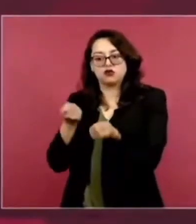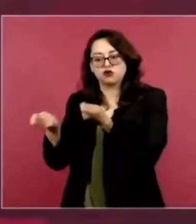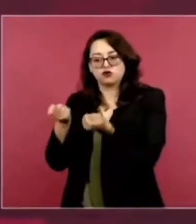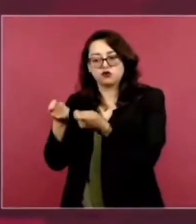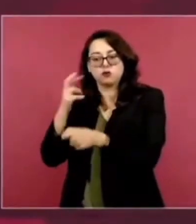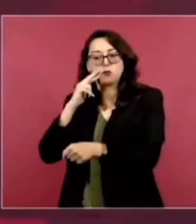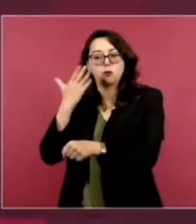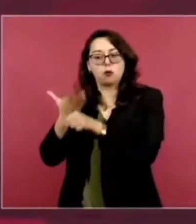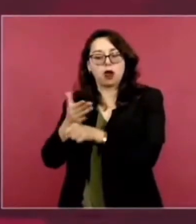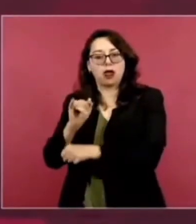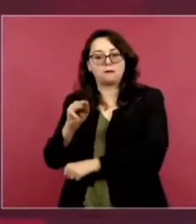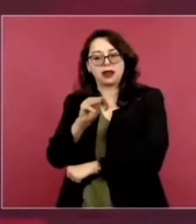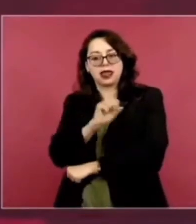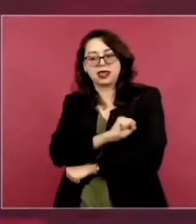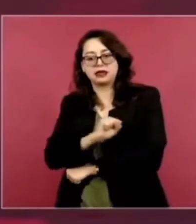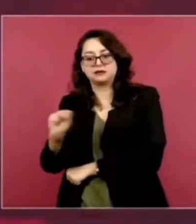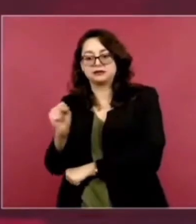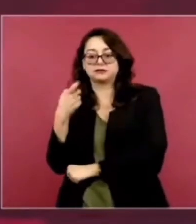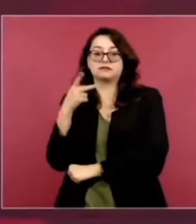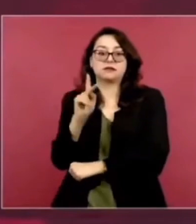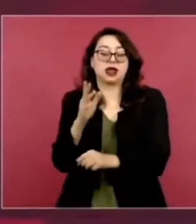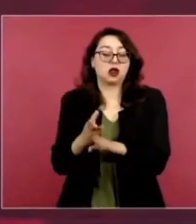de ambición al dinero